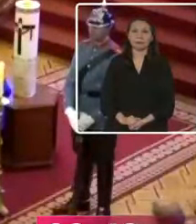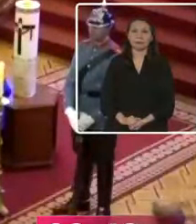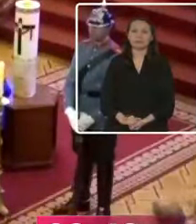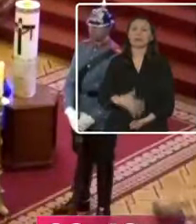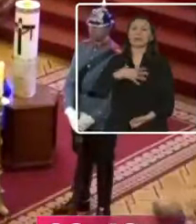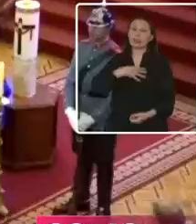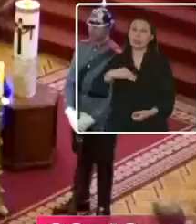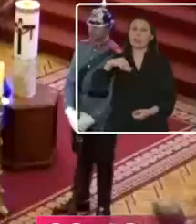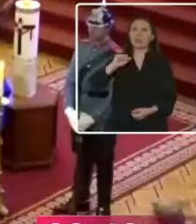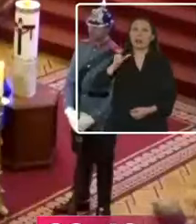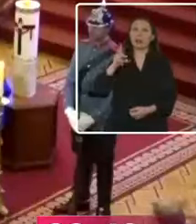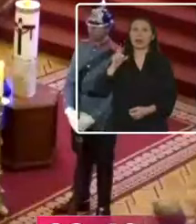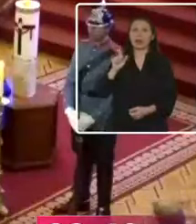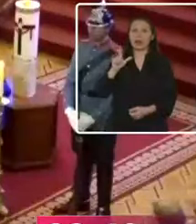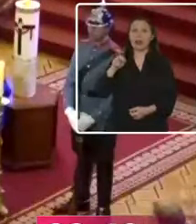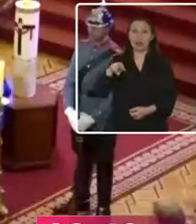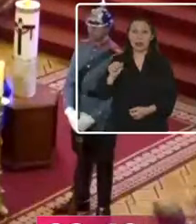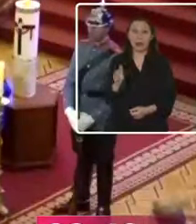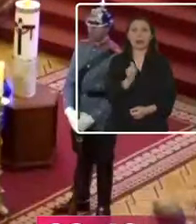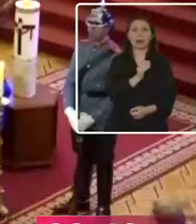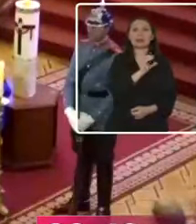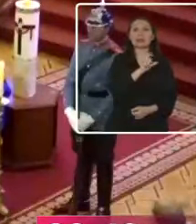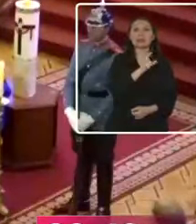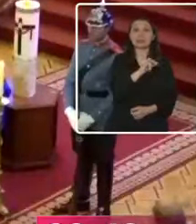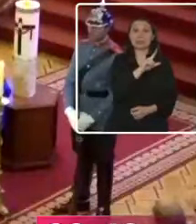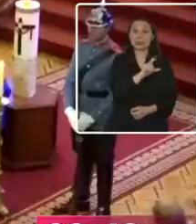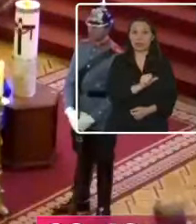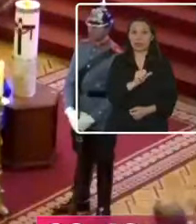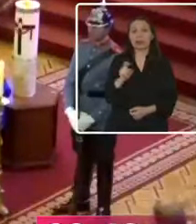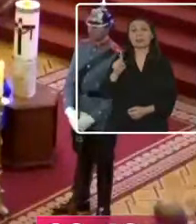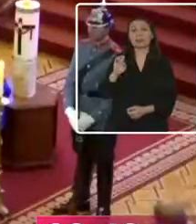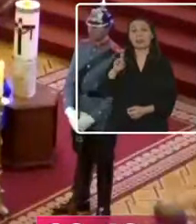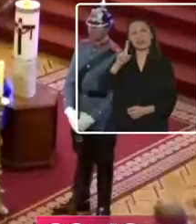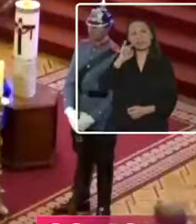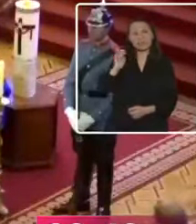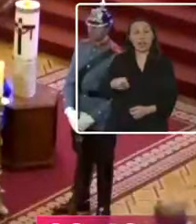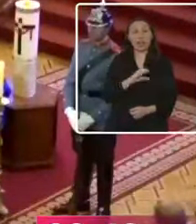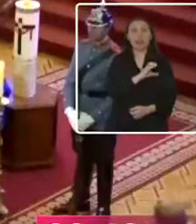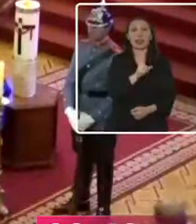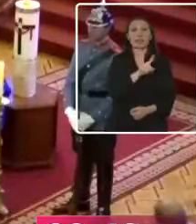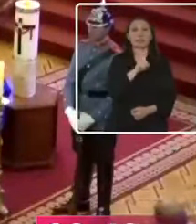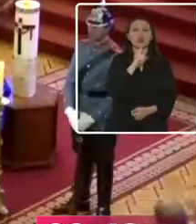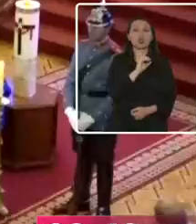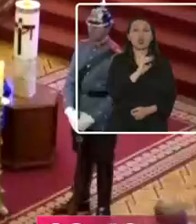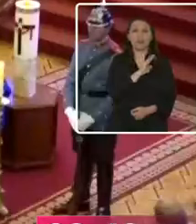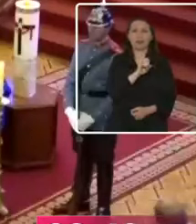Y a sus hijos Magdalena, Cecilia, Sebastián y Cristóbal.